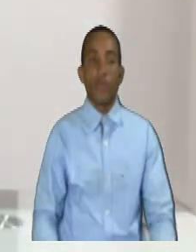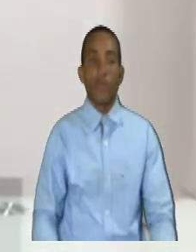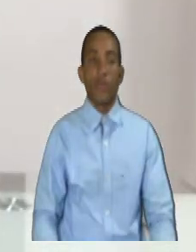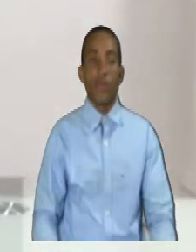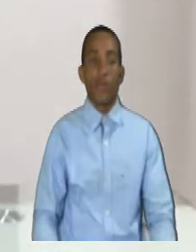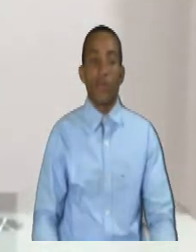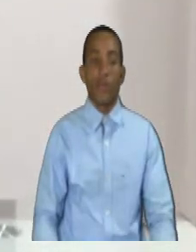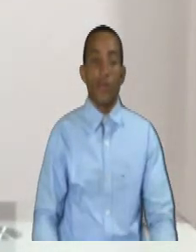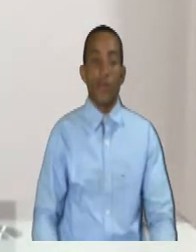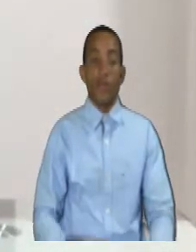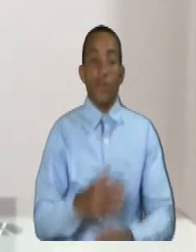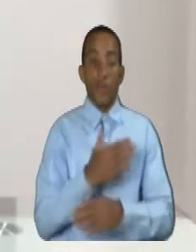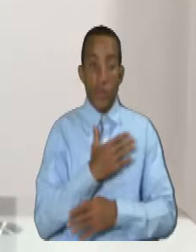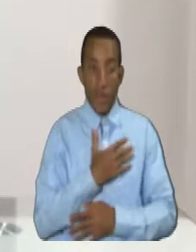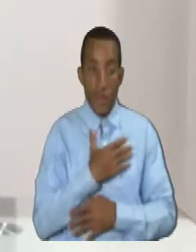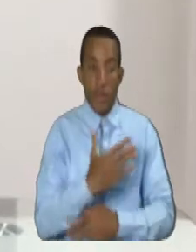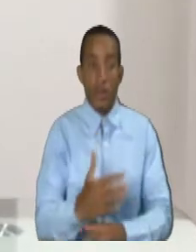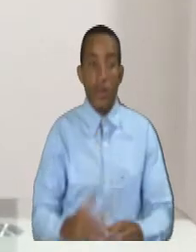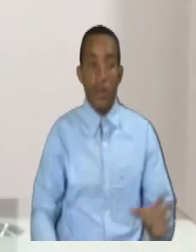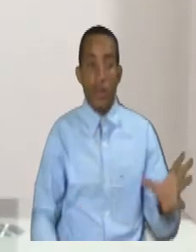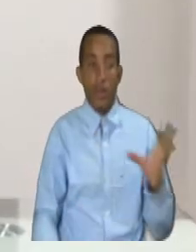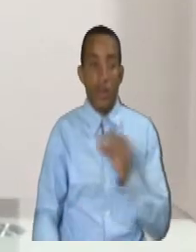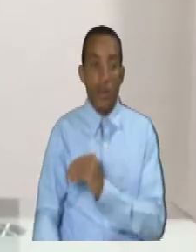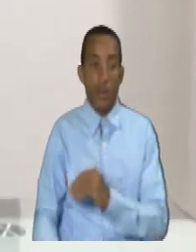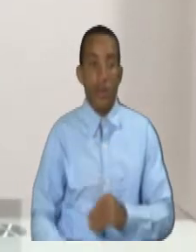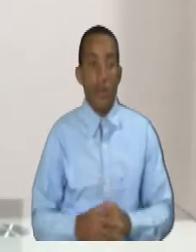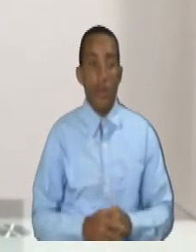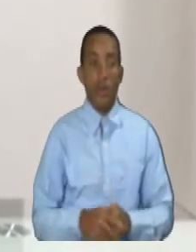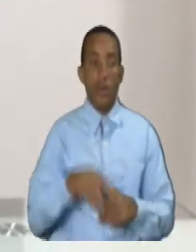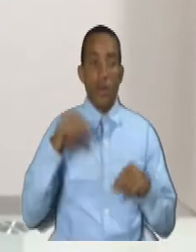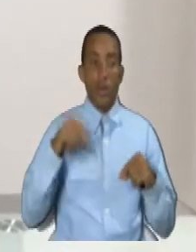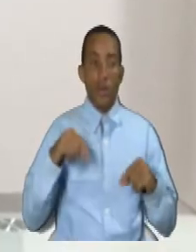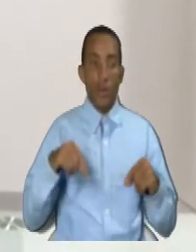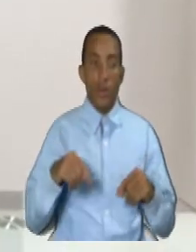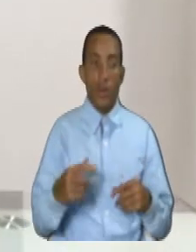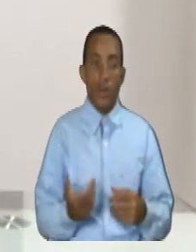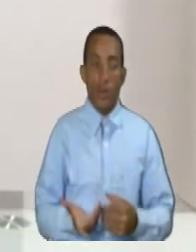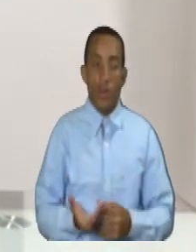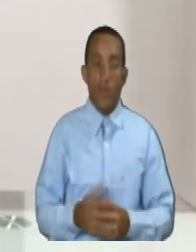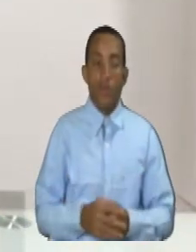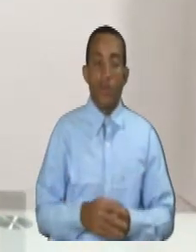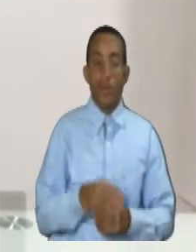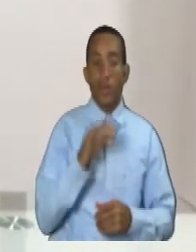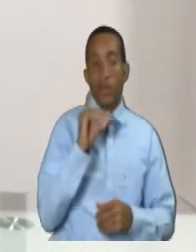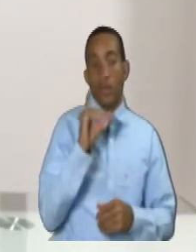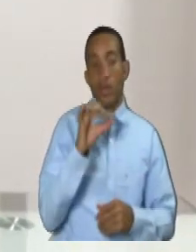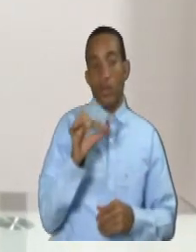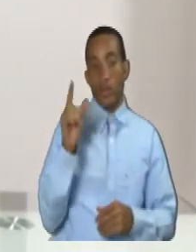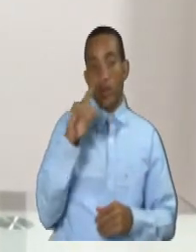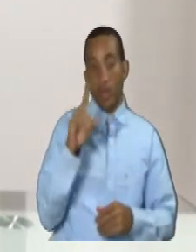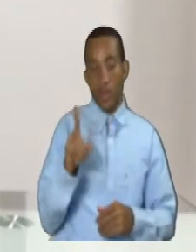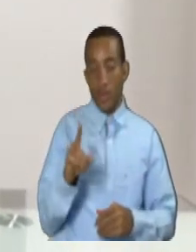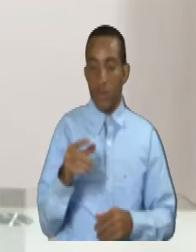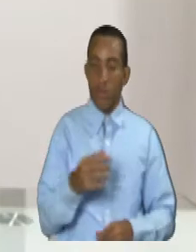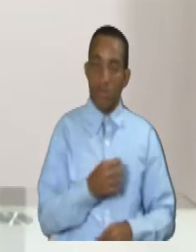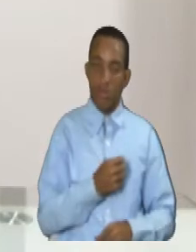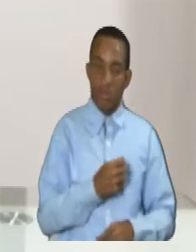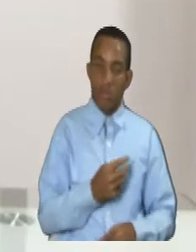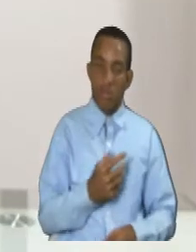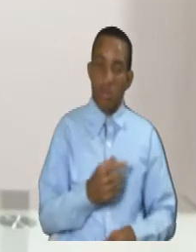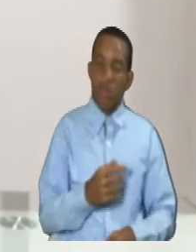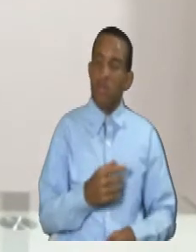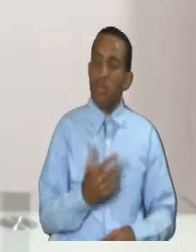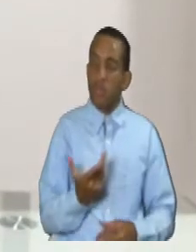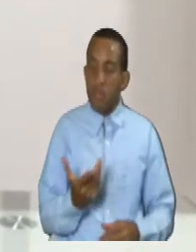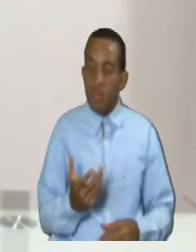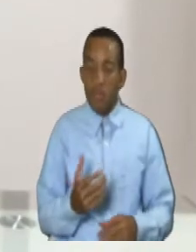Un saludo para todos los televidentes de En Casa. Nos encontramos hoy en Cardio Fitness IPS, pero ustedes se preguntarán, ¿qué es Cardio Fitness